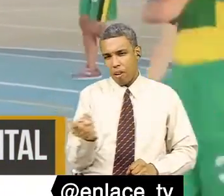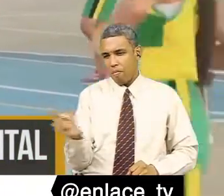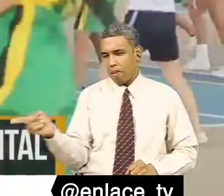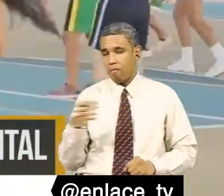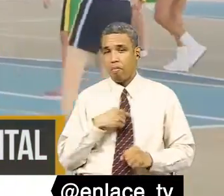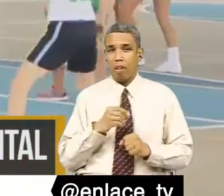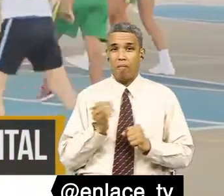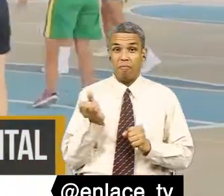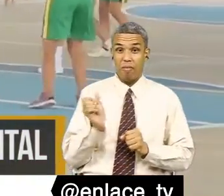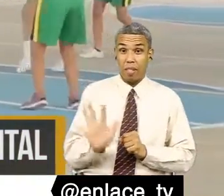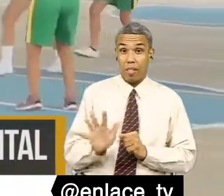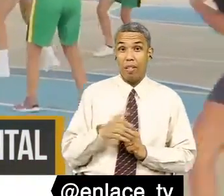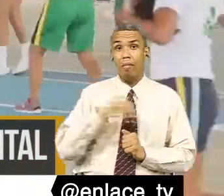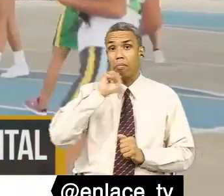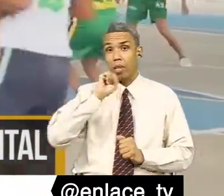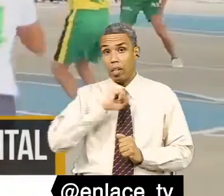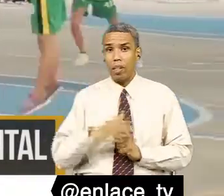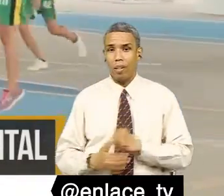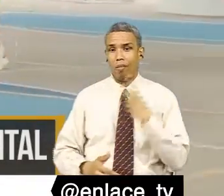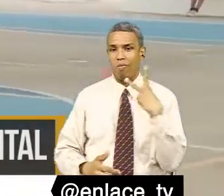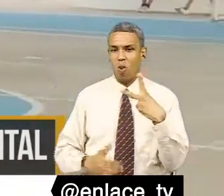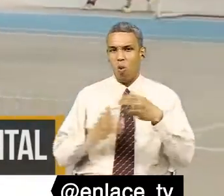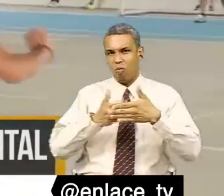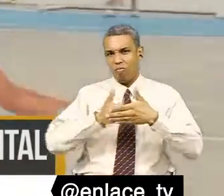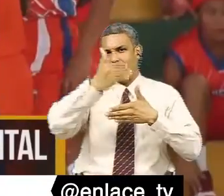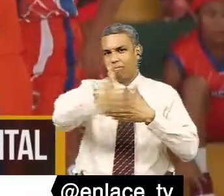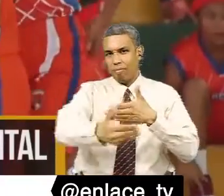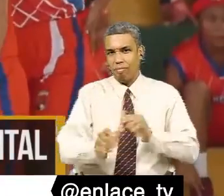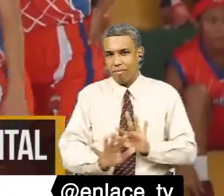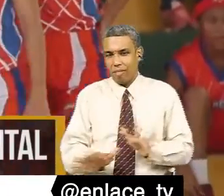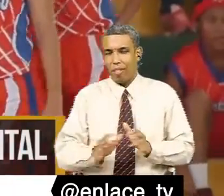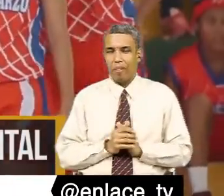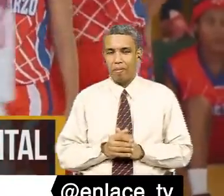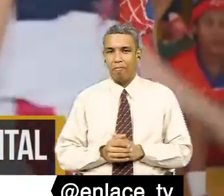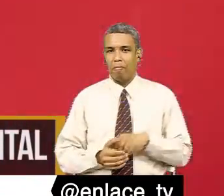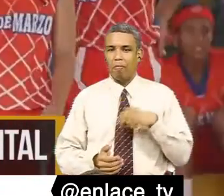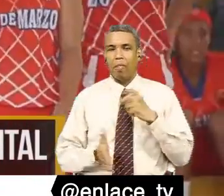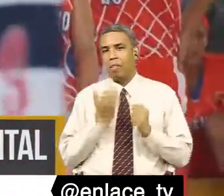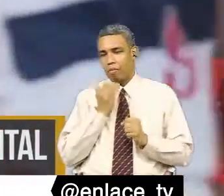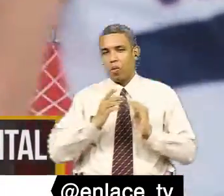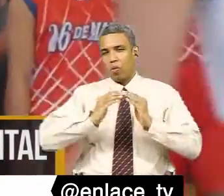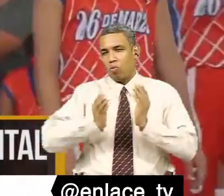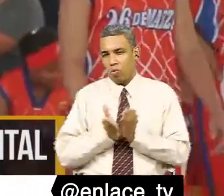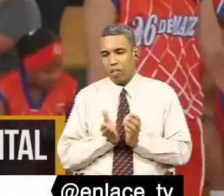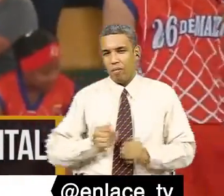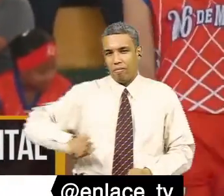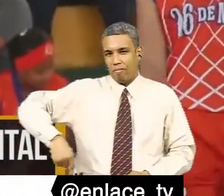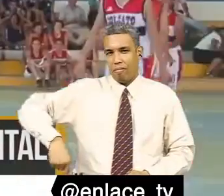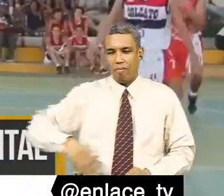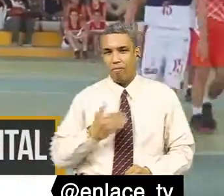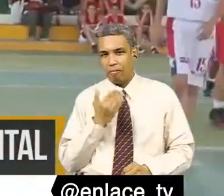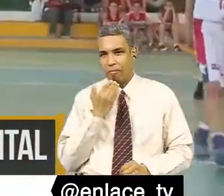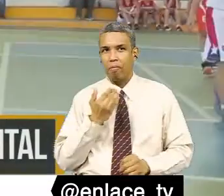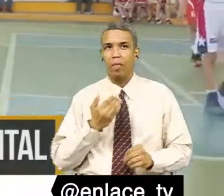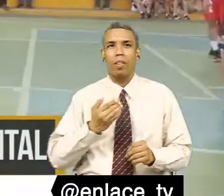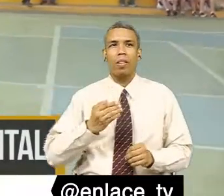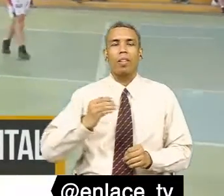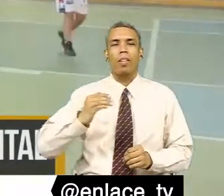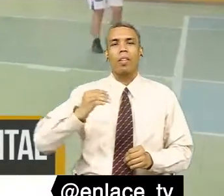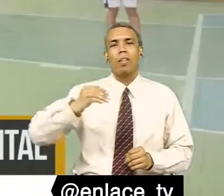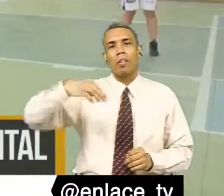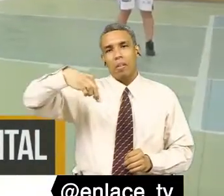Barranca ha logrado 12 cupos para la fase departamental, donde se destacan instituciones como Ciudad Educativa de